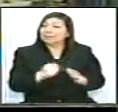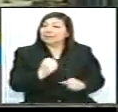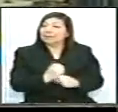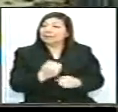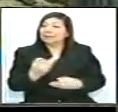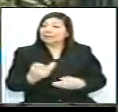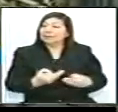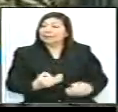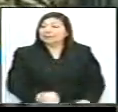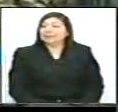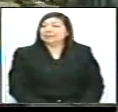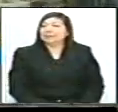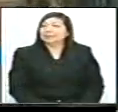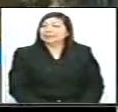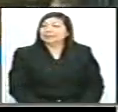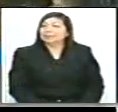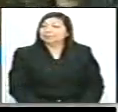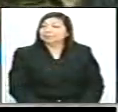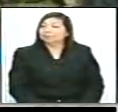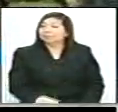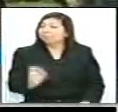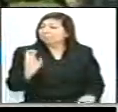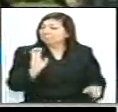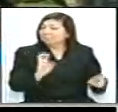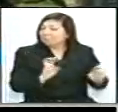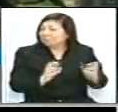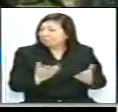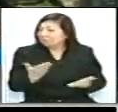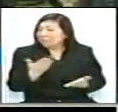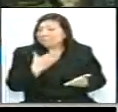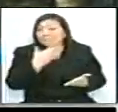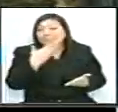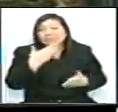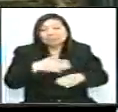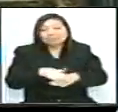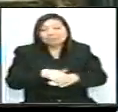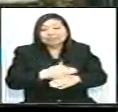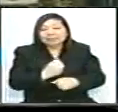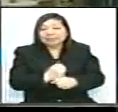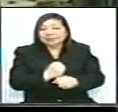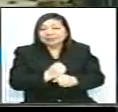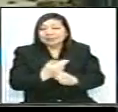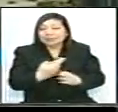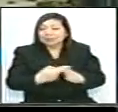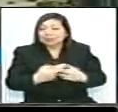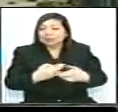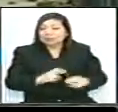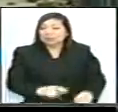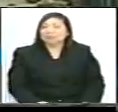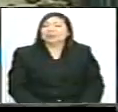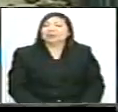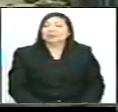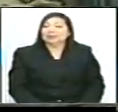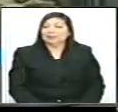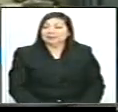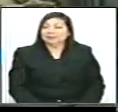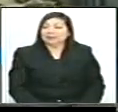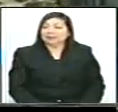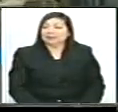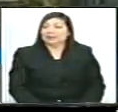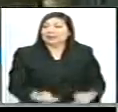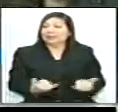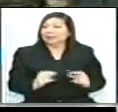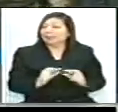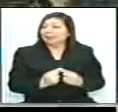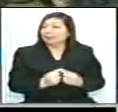del presupuesto, que sin duda contribuirá a mejorar la gestión y ejecución de los recursos públicos asignados. En